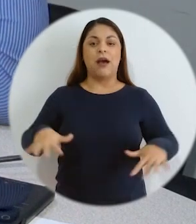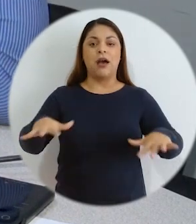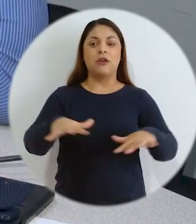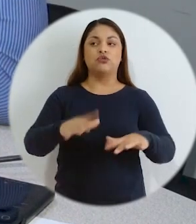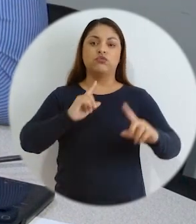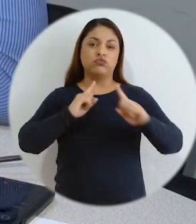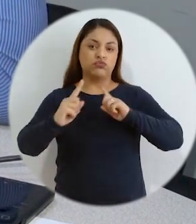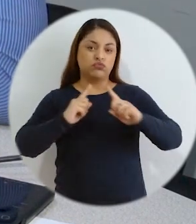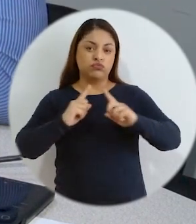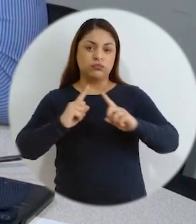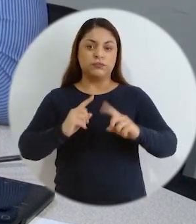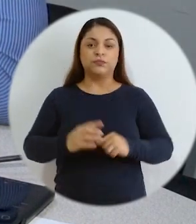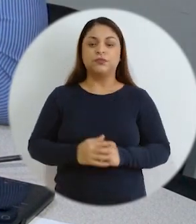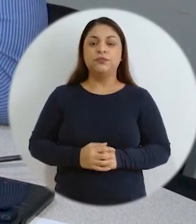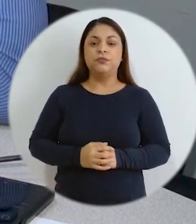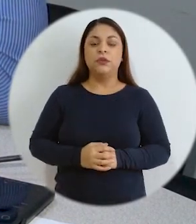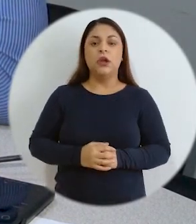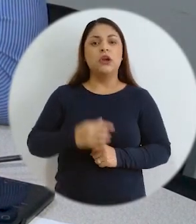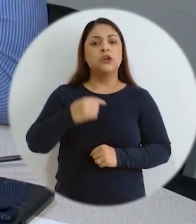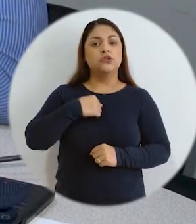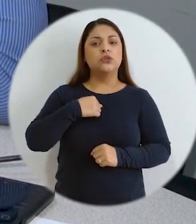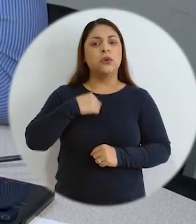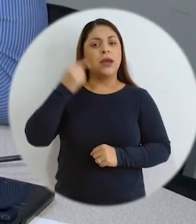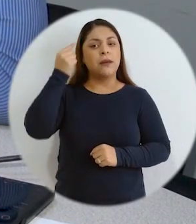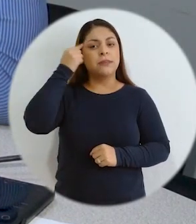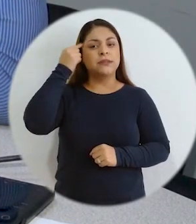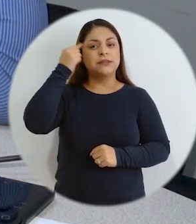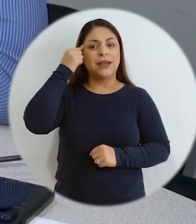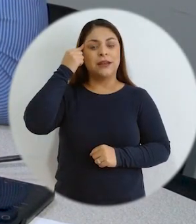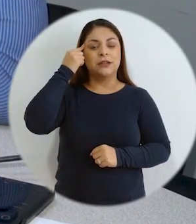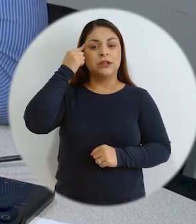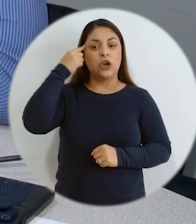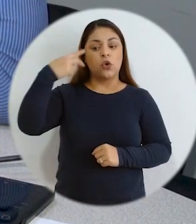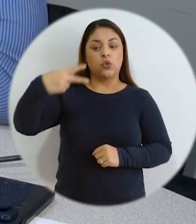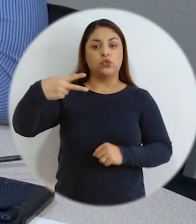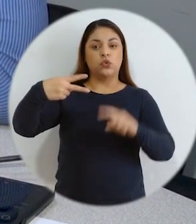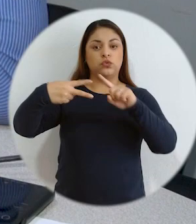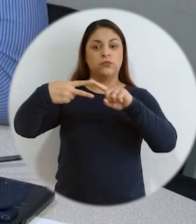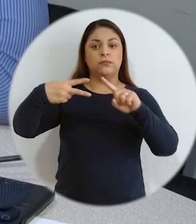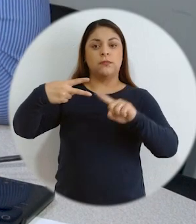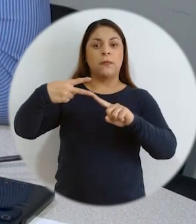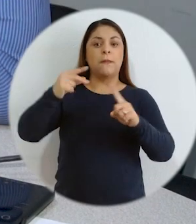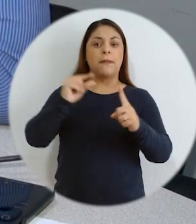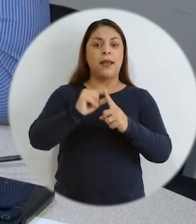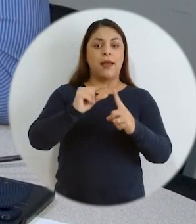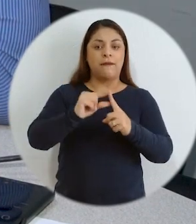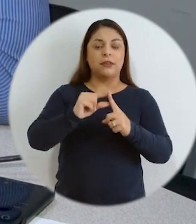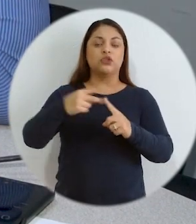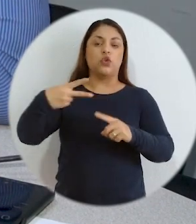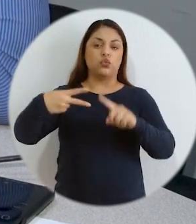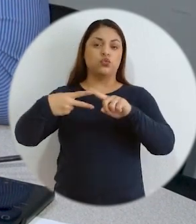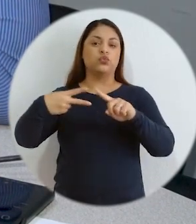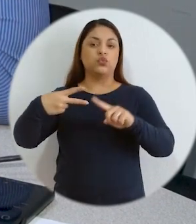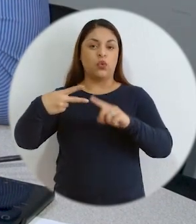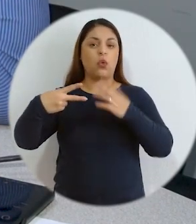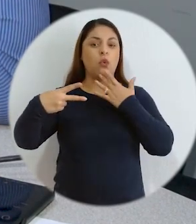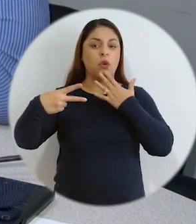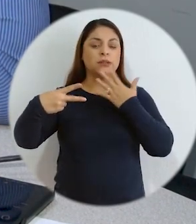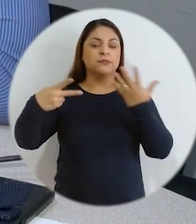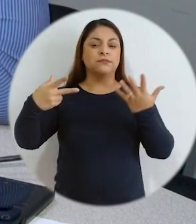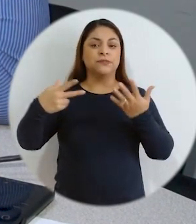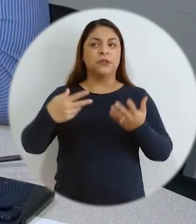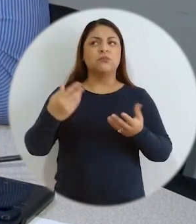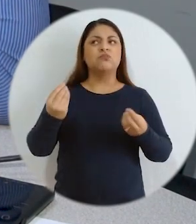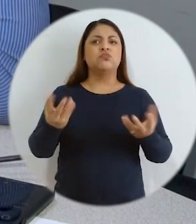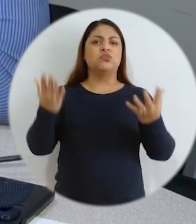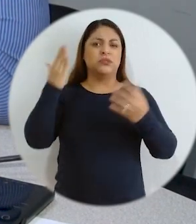espacio. Creo que iniciarían con dos palabras, sí. Tal vez dos colores.